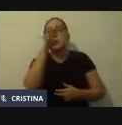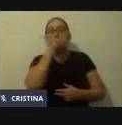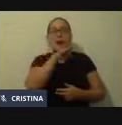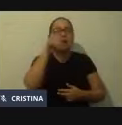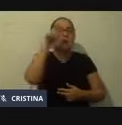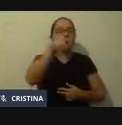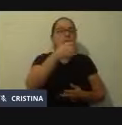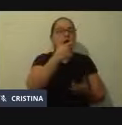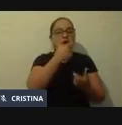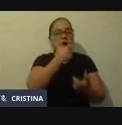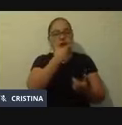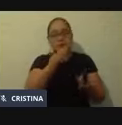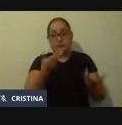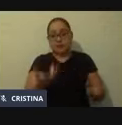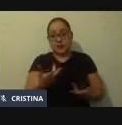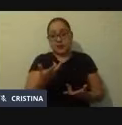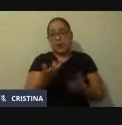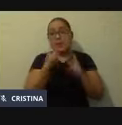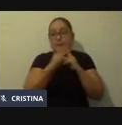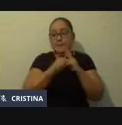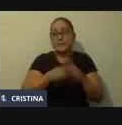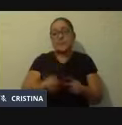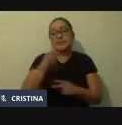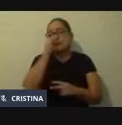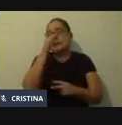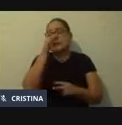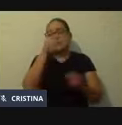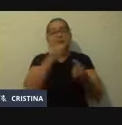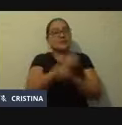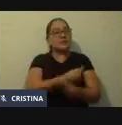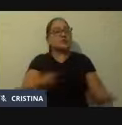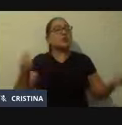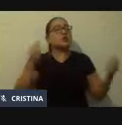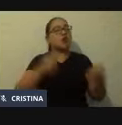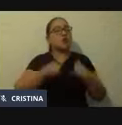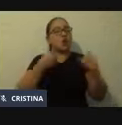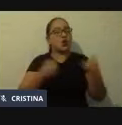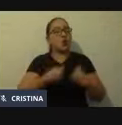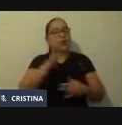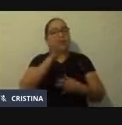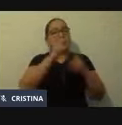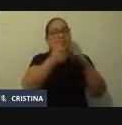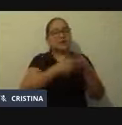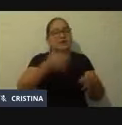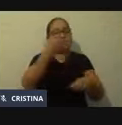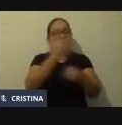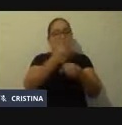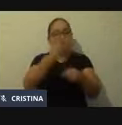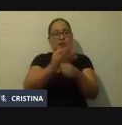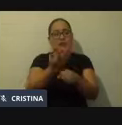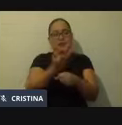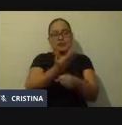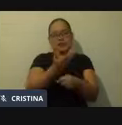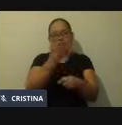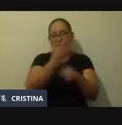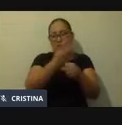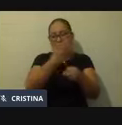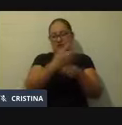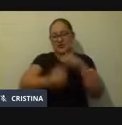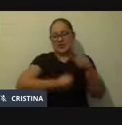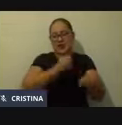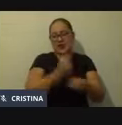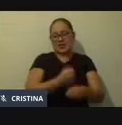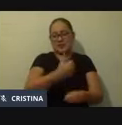empieza una agresión entre niños, entre jóvenes, a partir de más o menos cuarto de primaria, que es cuando ya empiezan a darse cuenta de